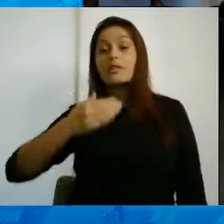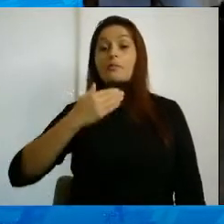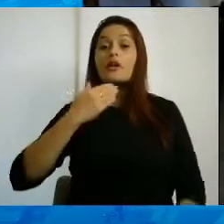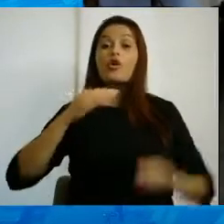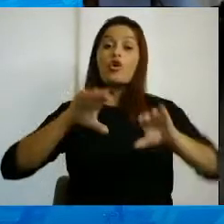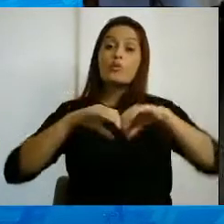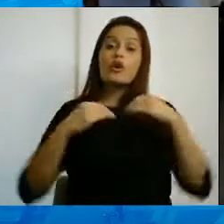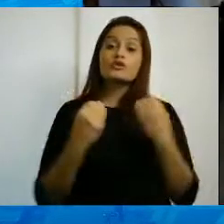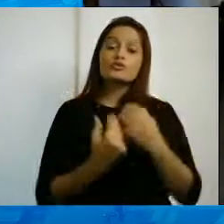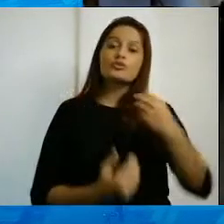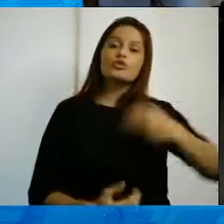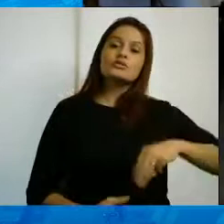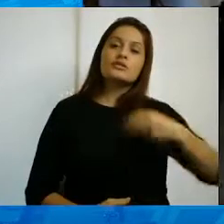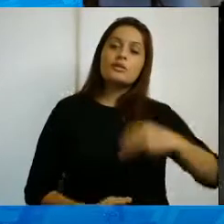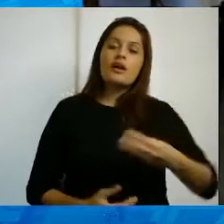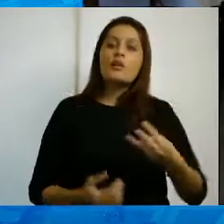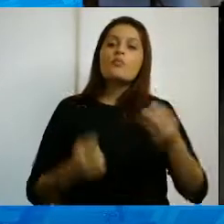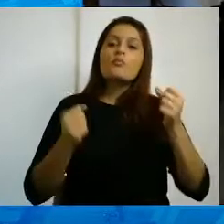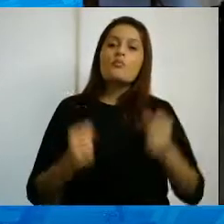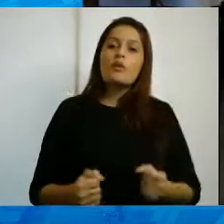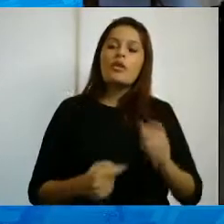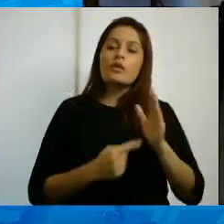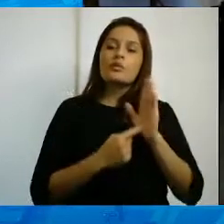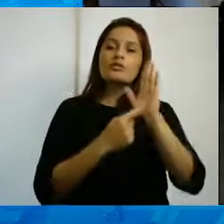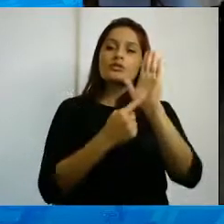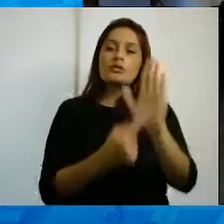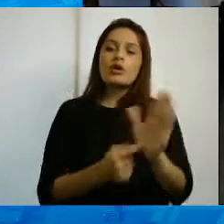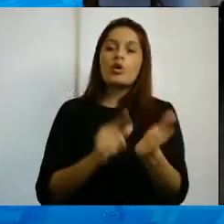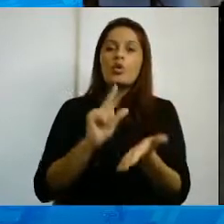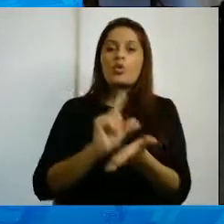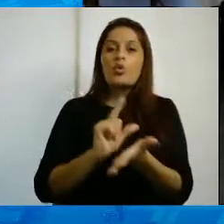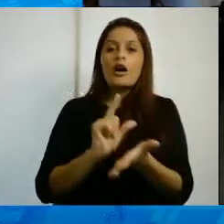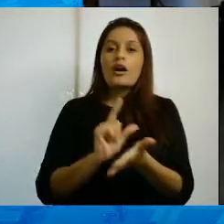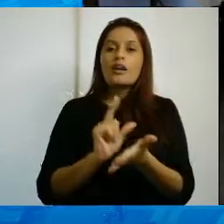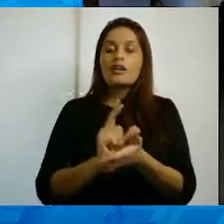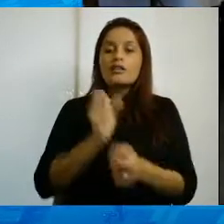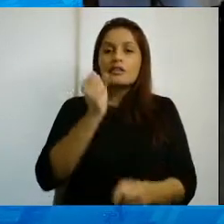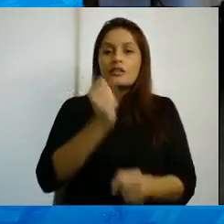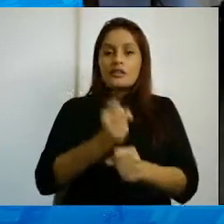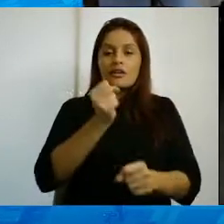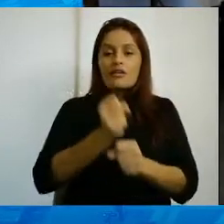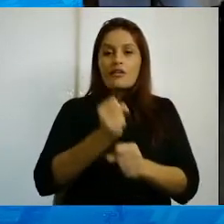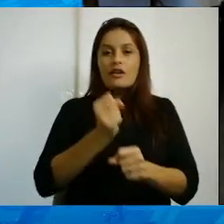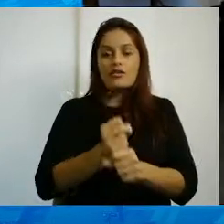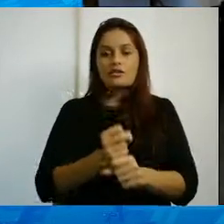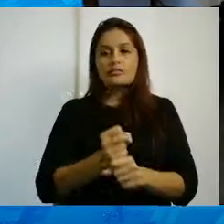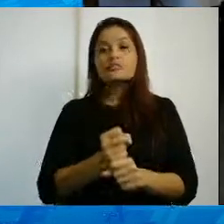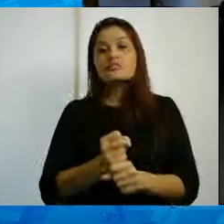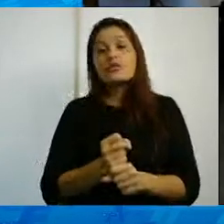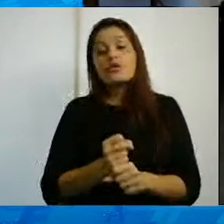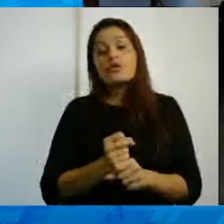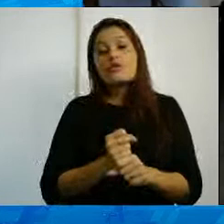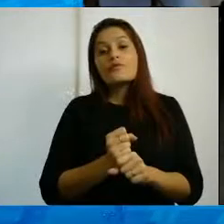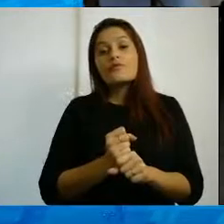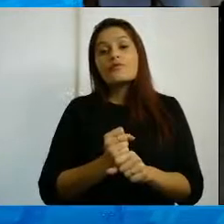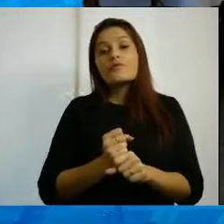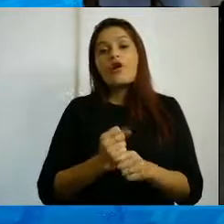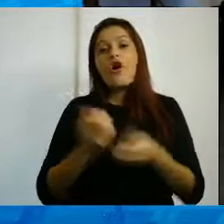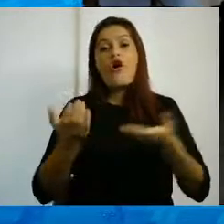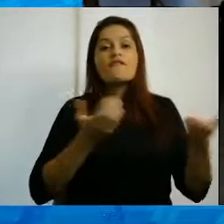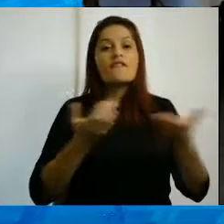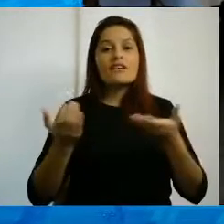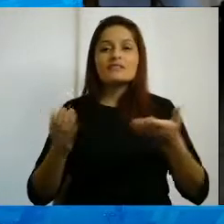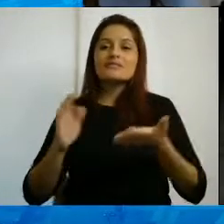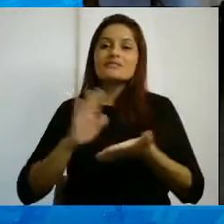municipal, el poder establecer espacios de trabajo, mesa de trabajo, a propósito de la convivencia, de la sana convivencia